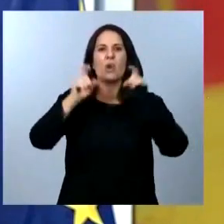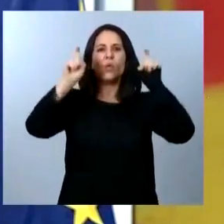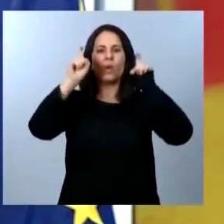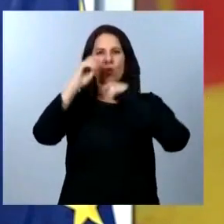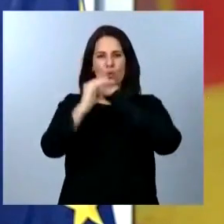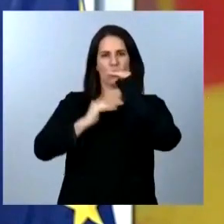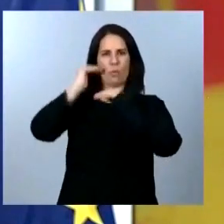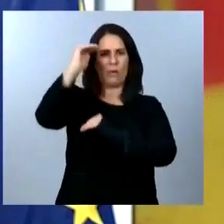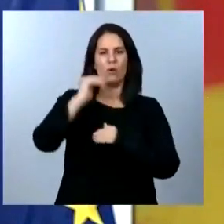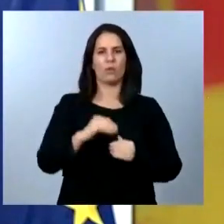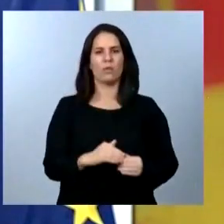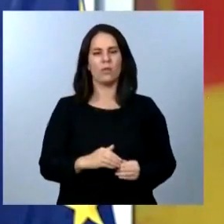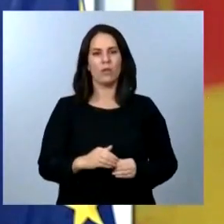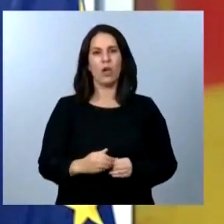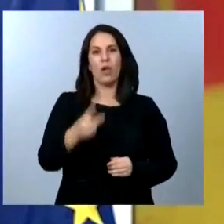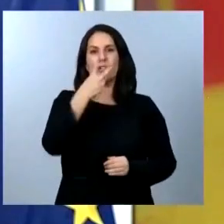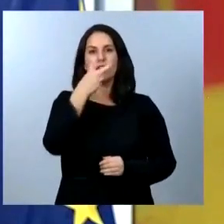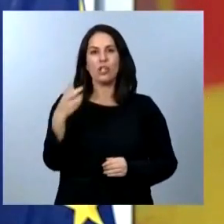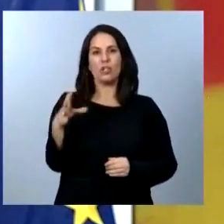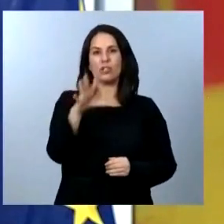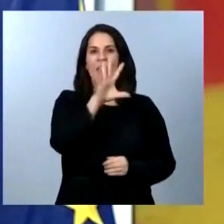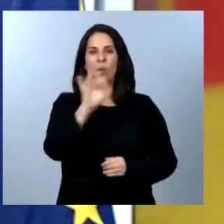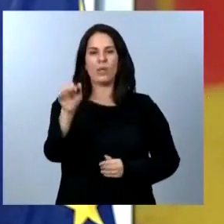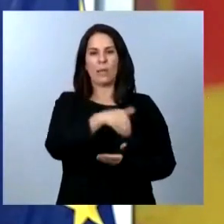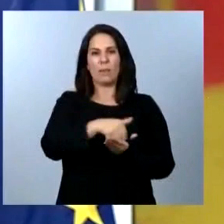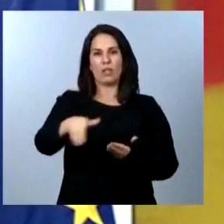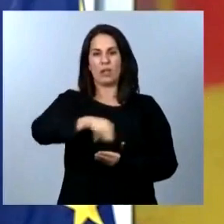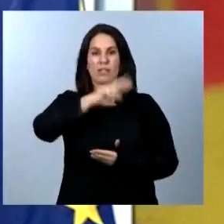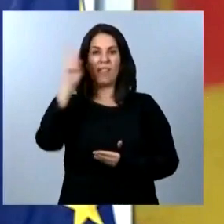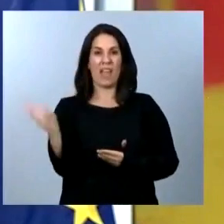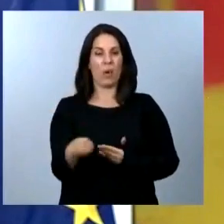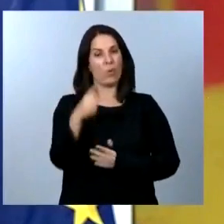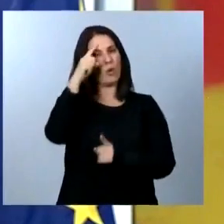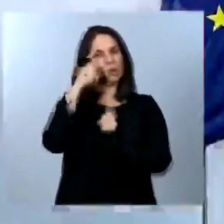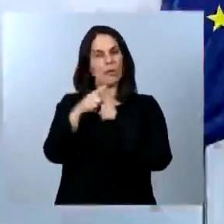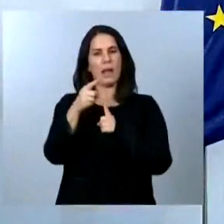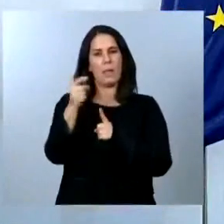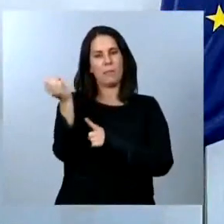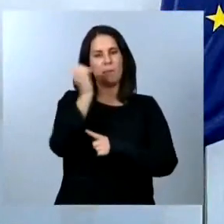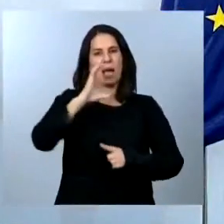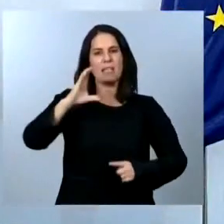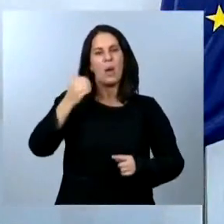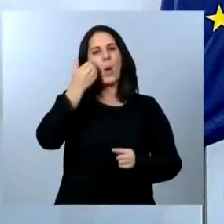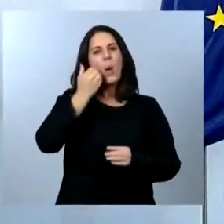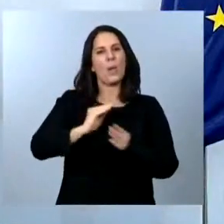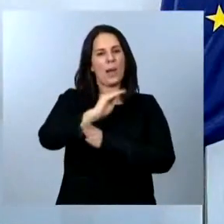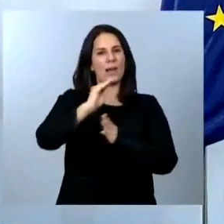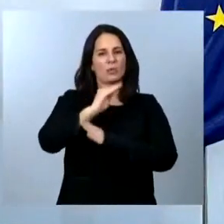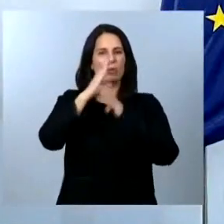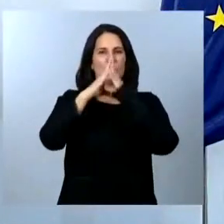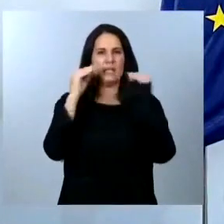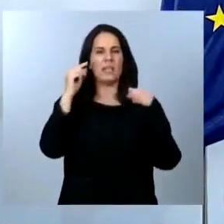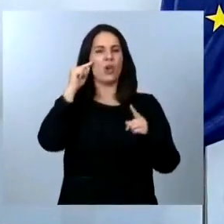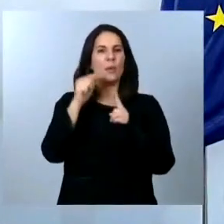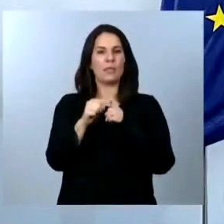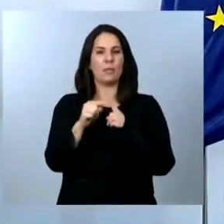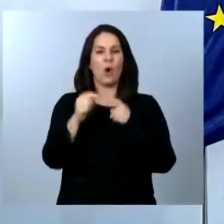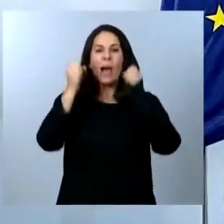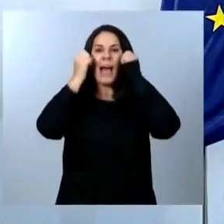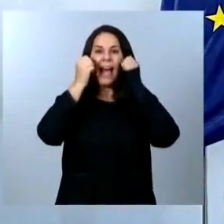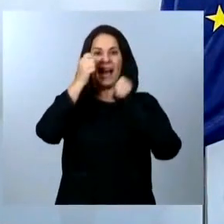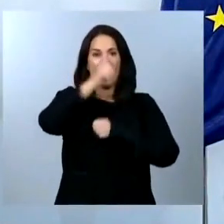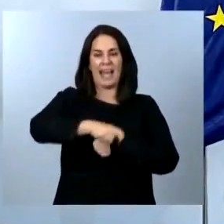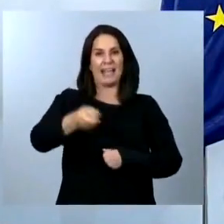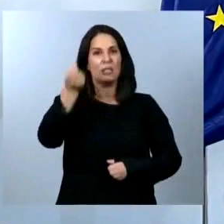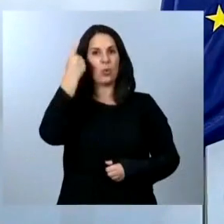de 250 millones de euros para aumentar las becas universitarias, para que ningún estudiante tenga que dejar de serlo por no poder